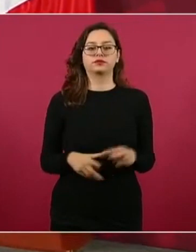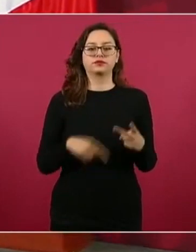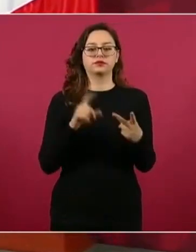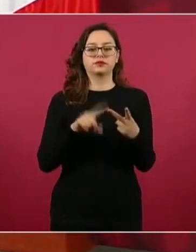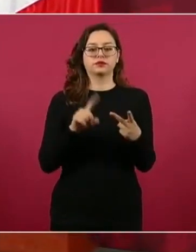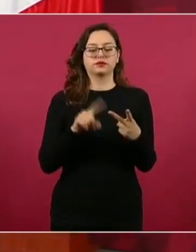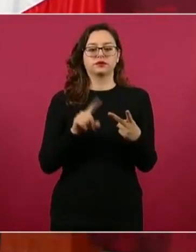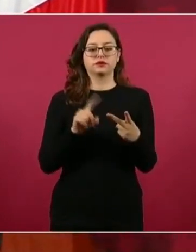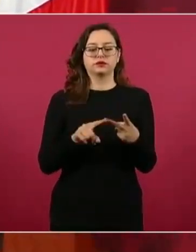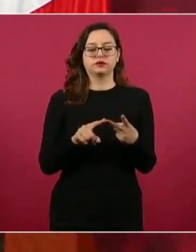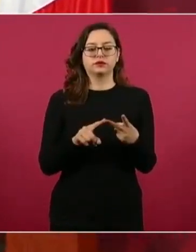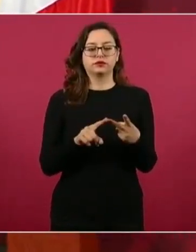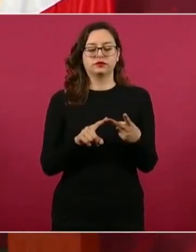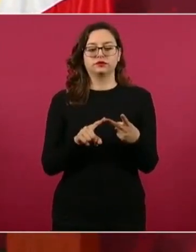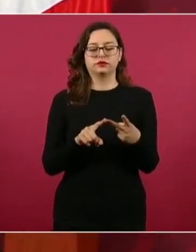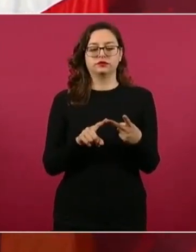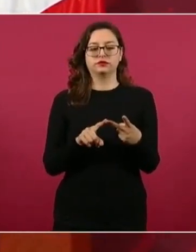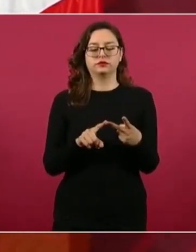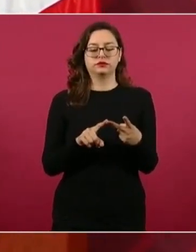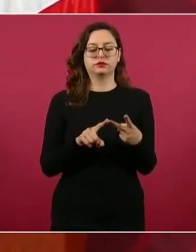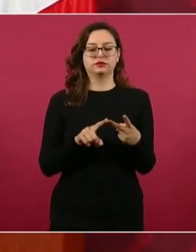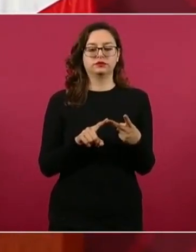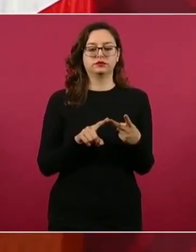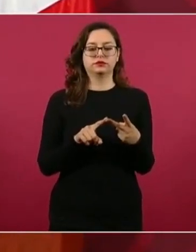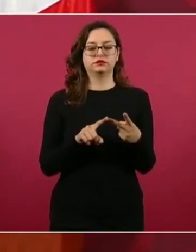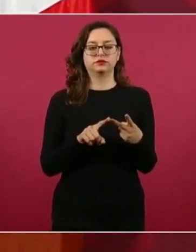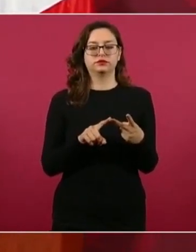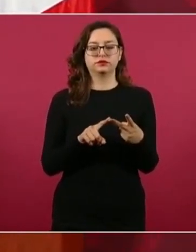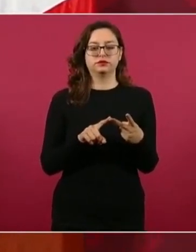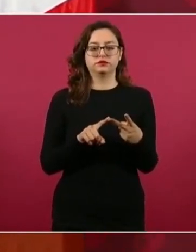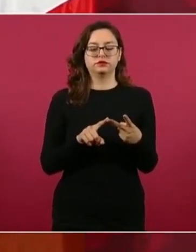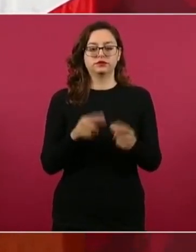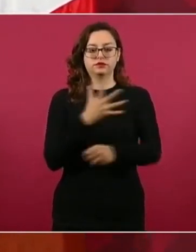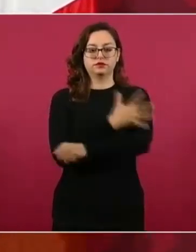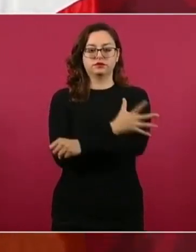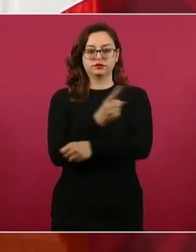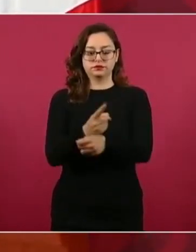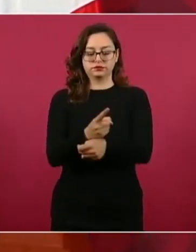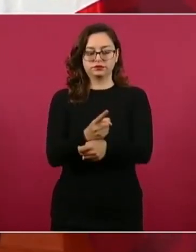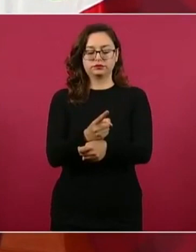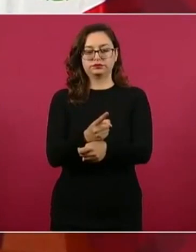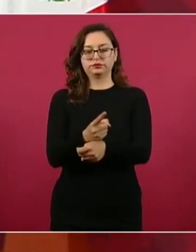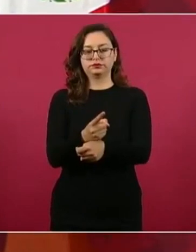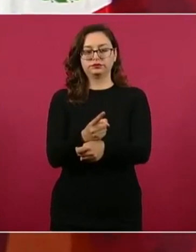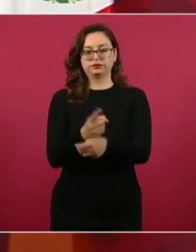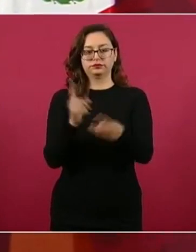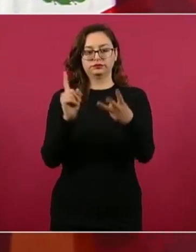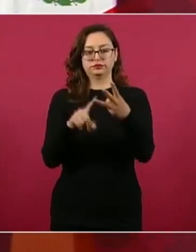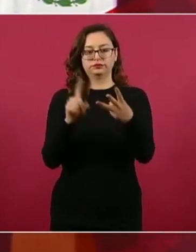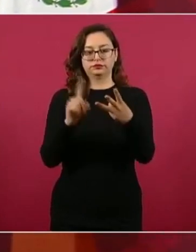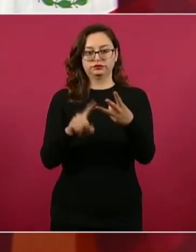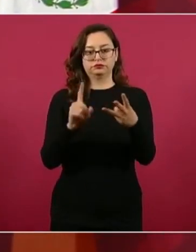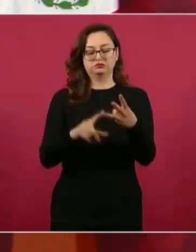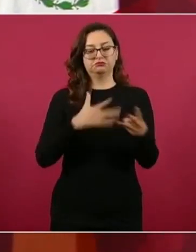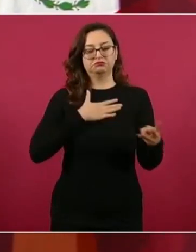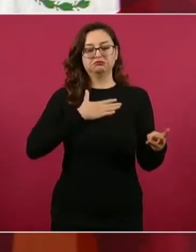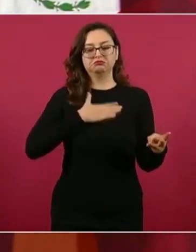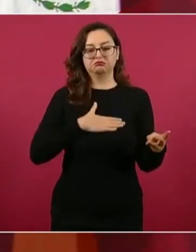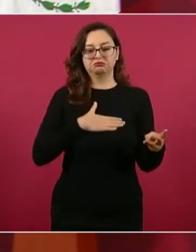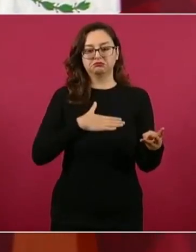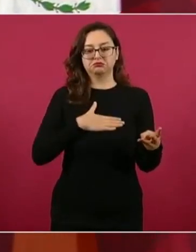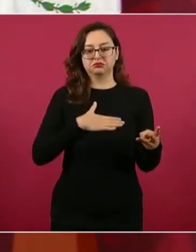Dos, hablé de la honestidad, y tres, de la justicia.